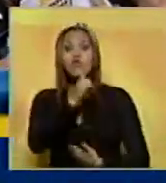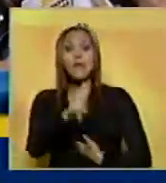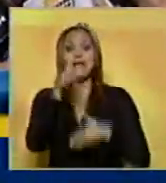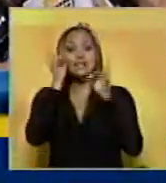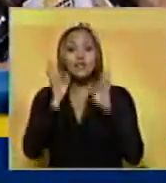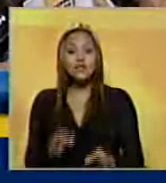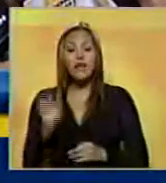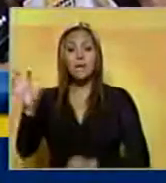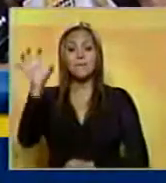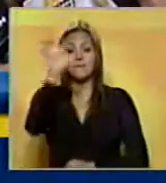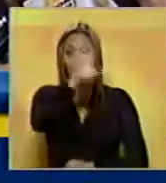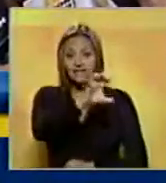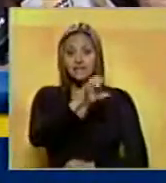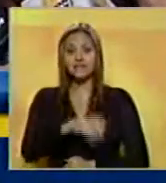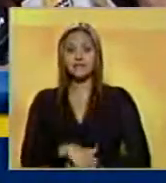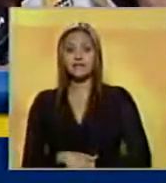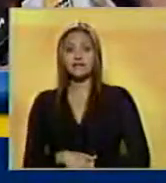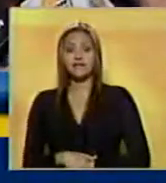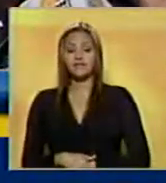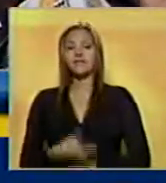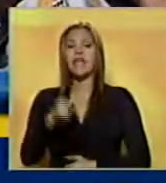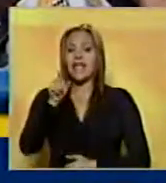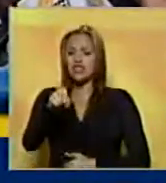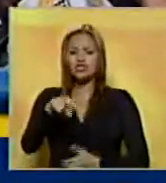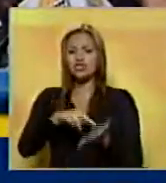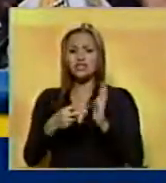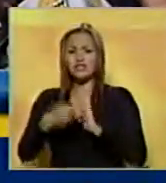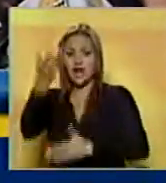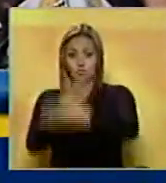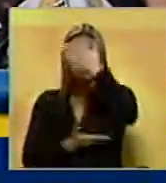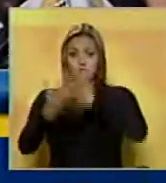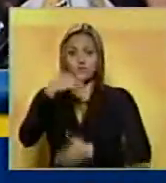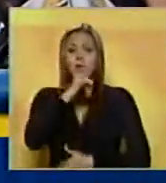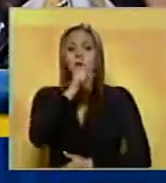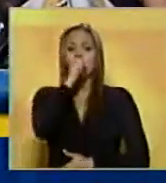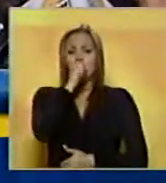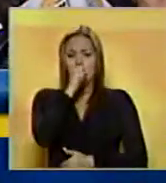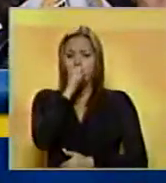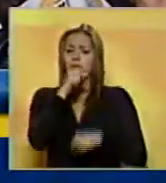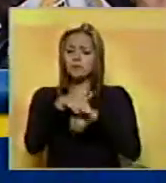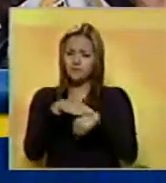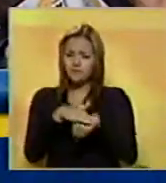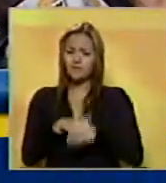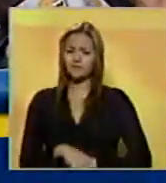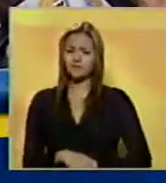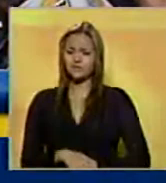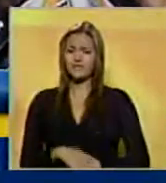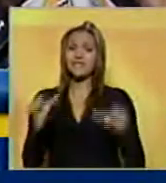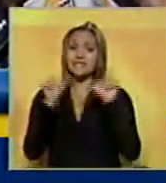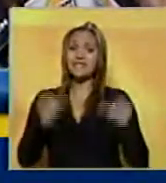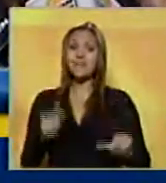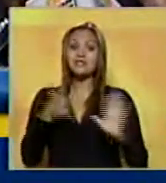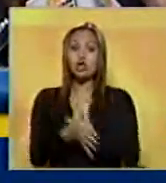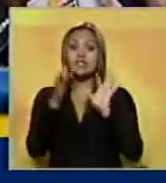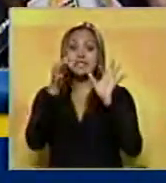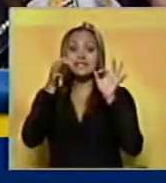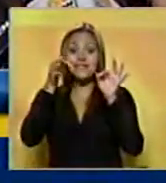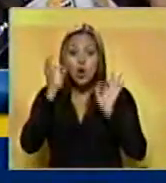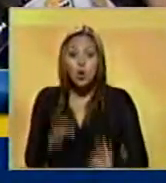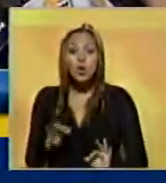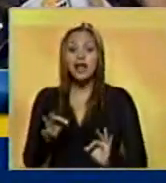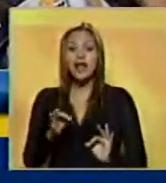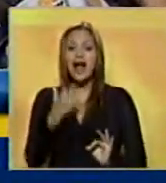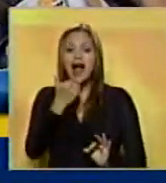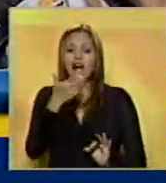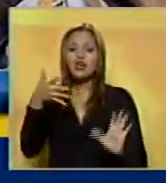del Mercosur, SISMES, que es un sistema de intercambio de información en materia de seguridad que nos permite actuar en tiempo real sobre